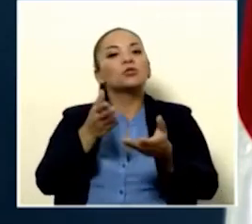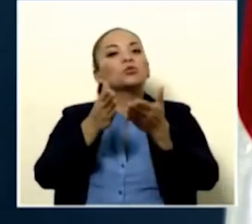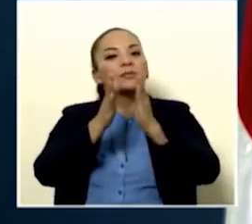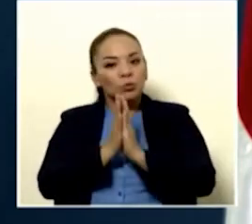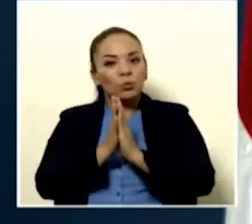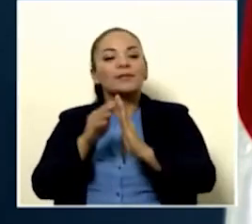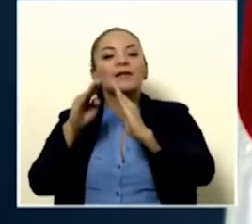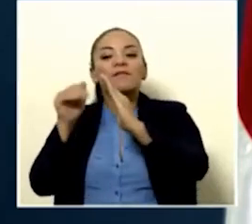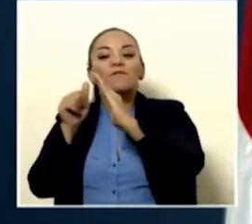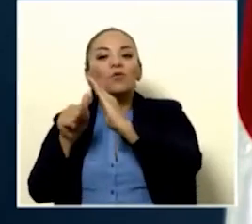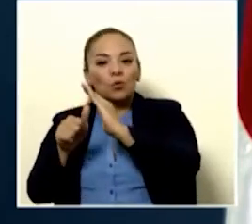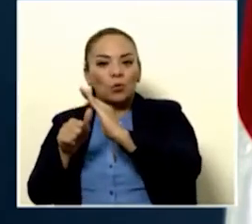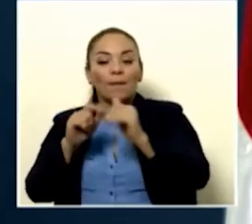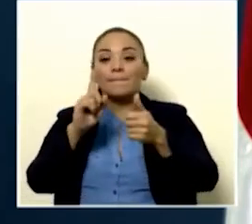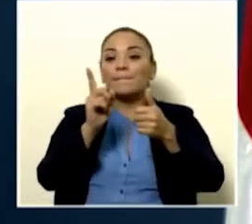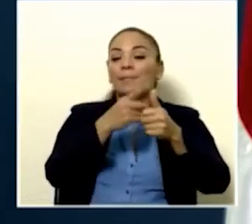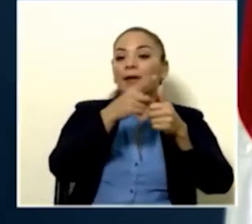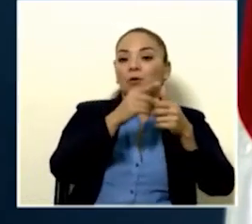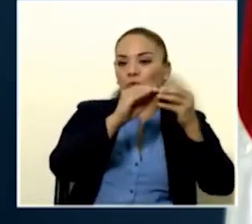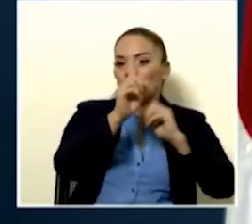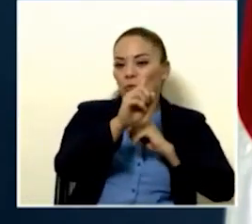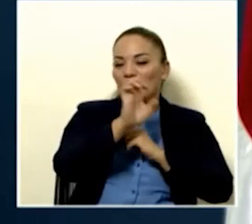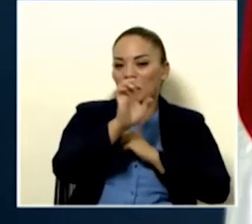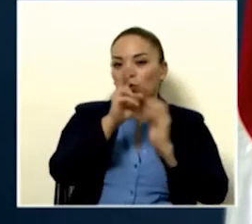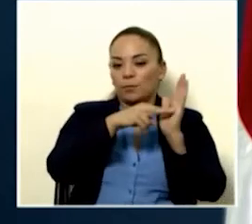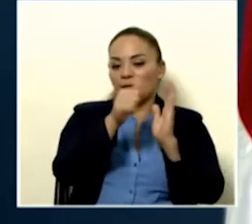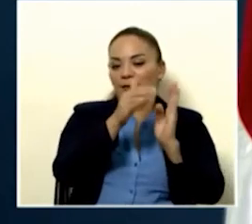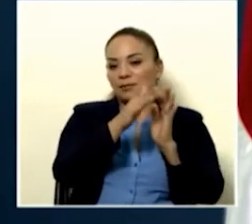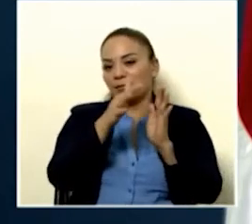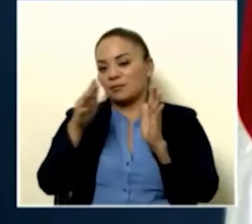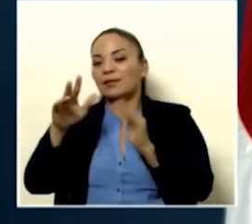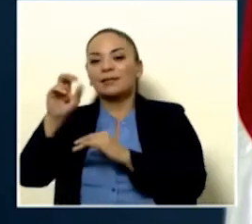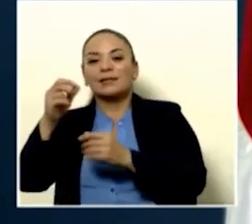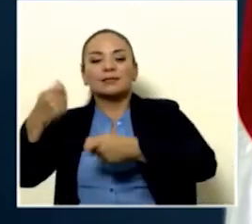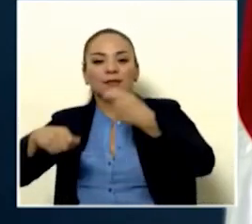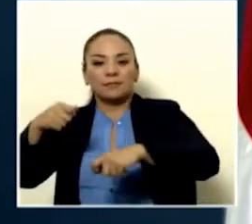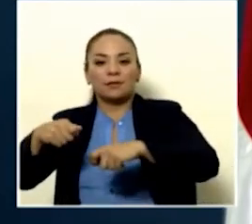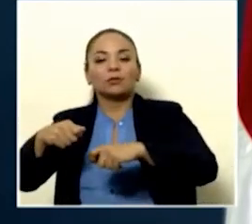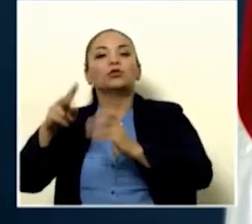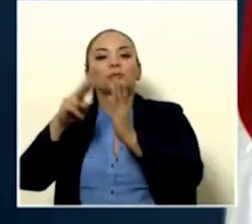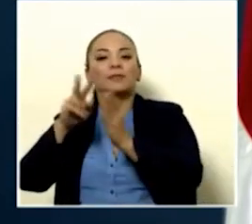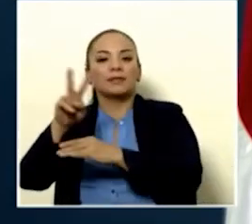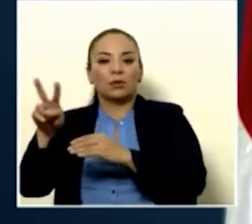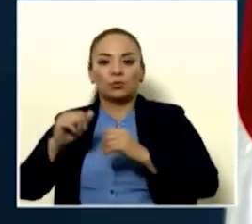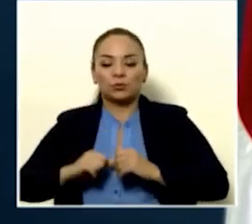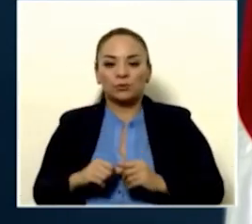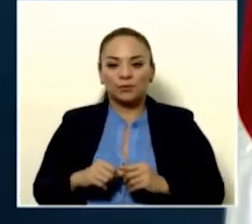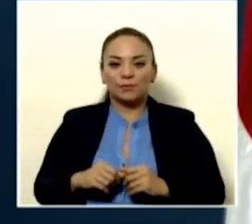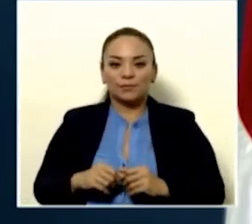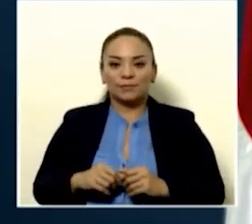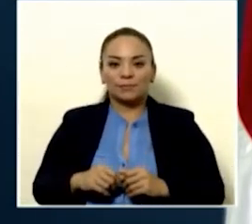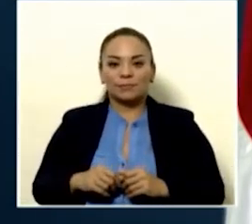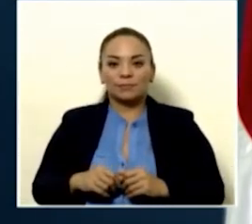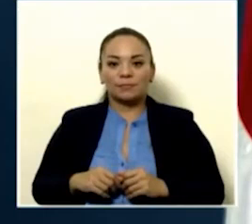refugio entre el 1 de enero del 2010 y hasta el 30 de septiembre del 2022 y que no